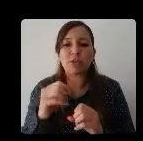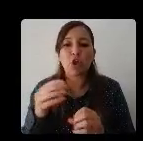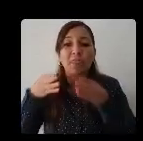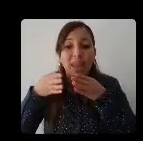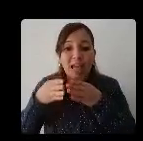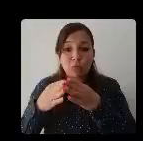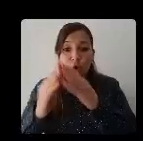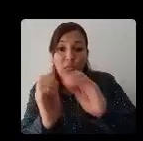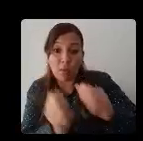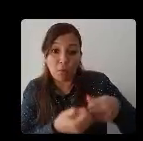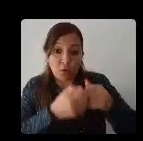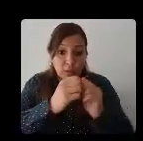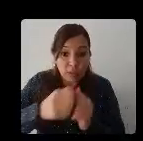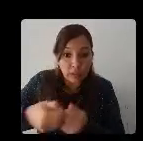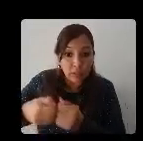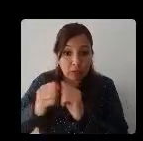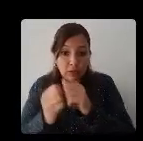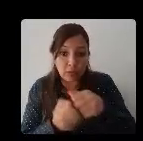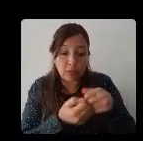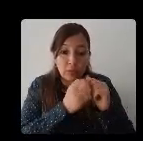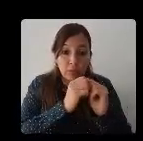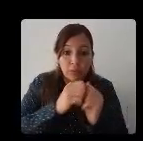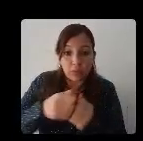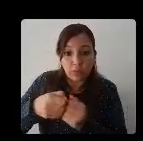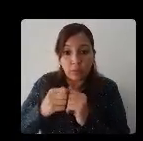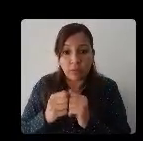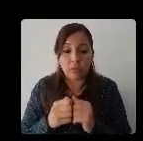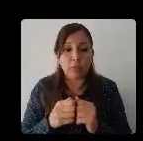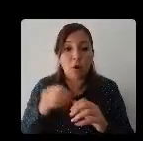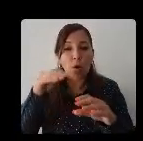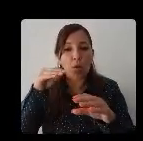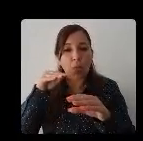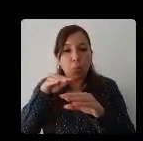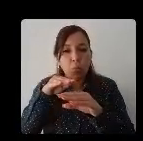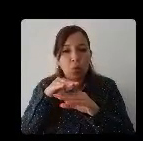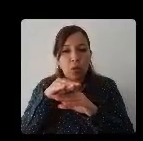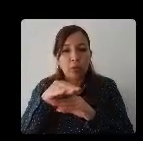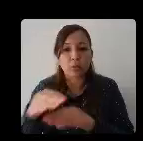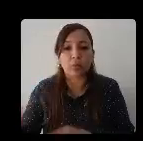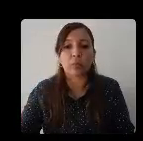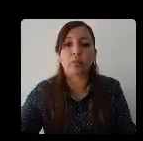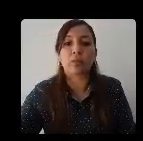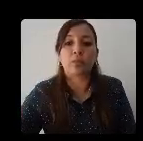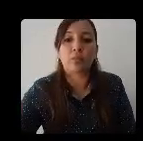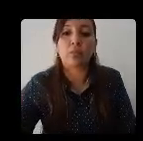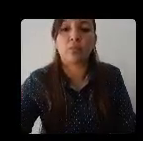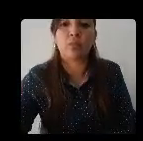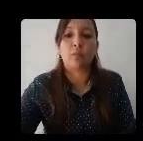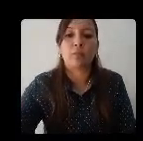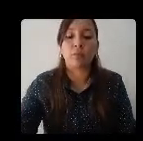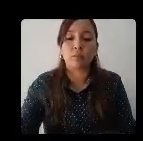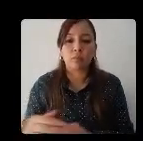van a visitar. En carro desde acá, de Moyobamba, aproximadamente 40, 45 minutos.